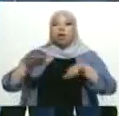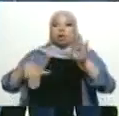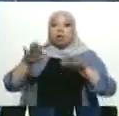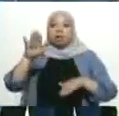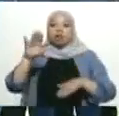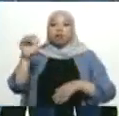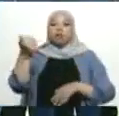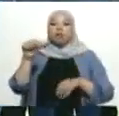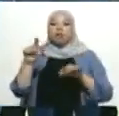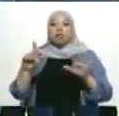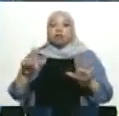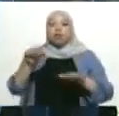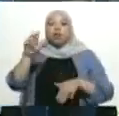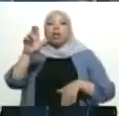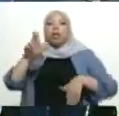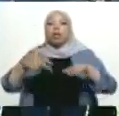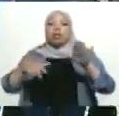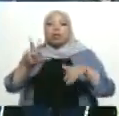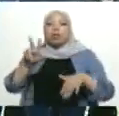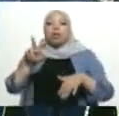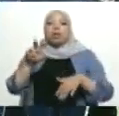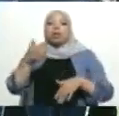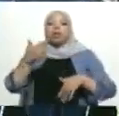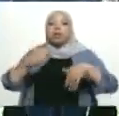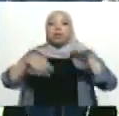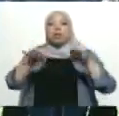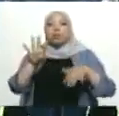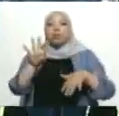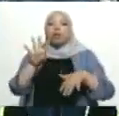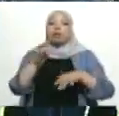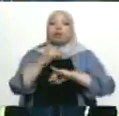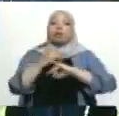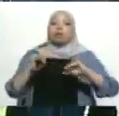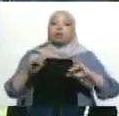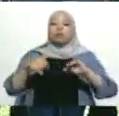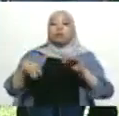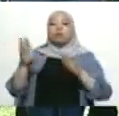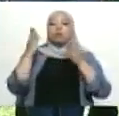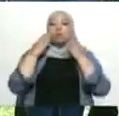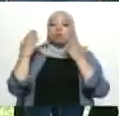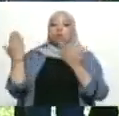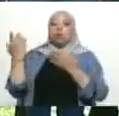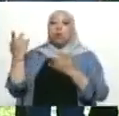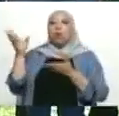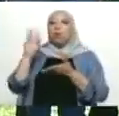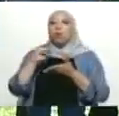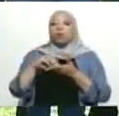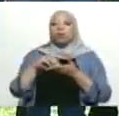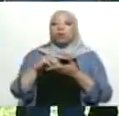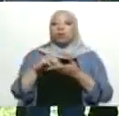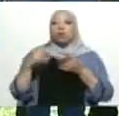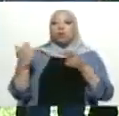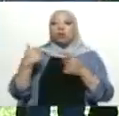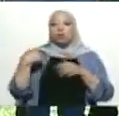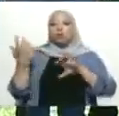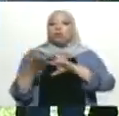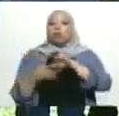16, 17, 18 y 19. Fuimos este caballero que está aquí otra vez metiéndome el lío a mí.